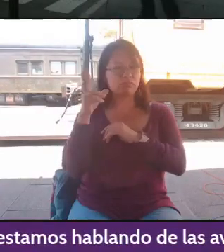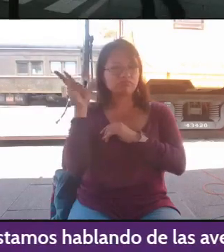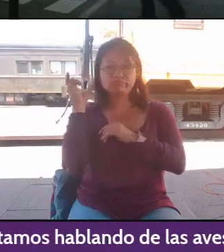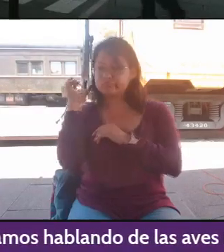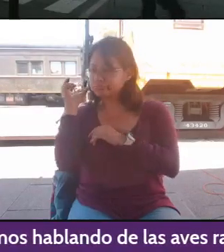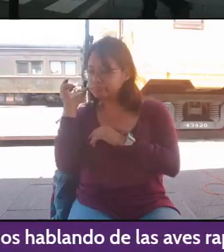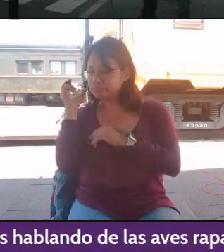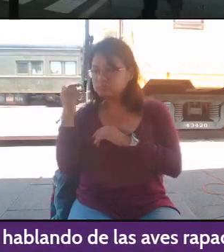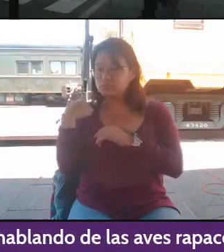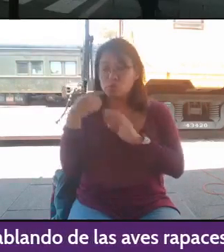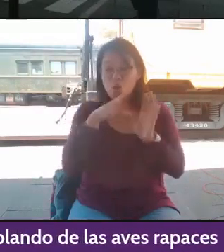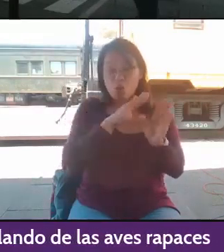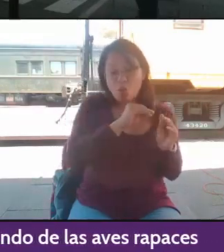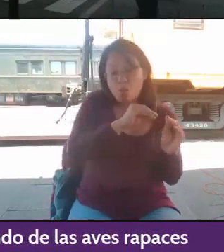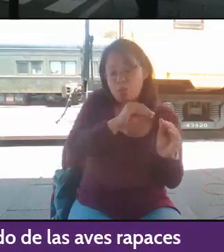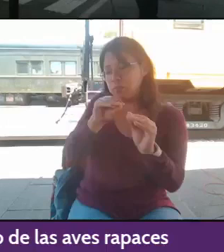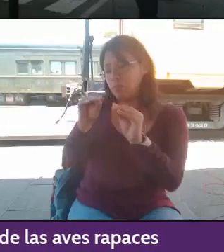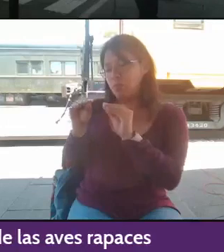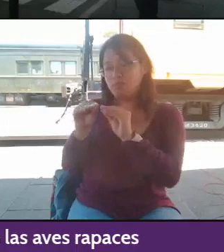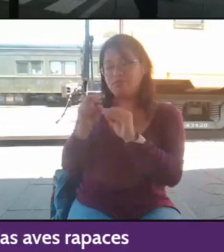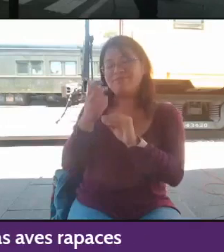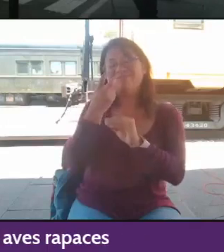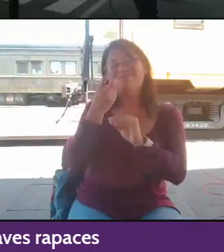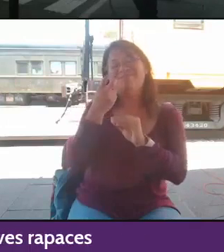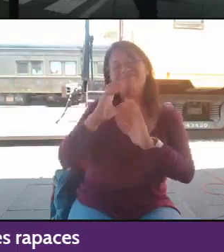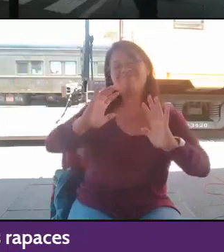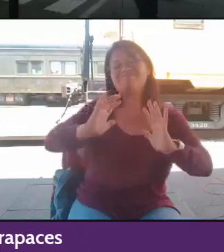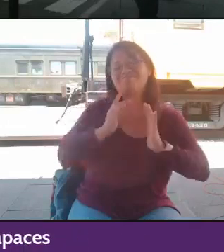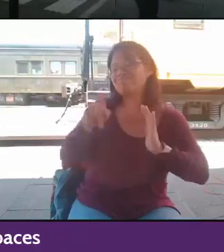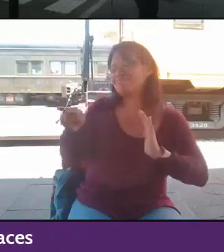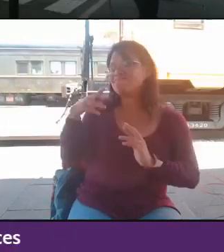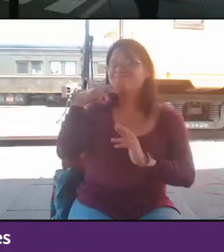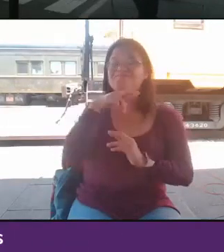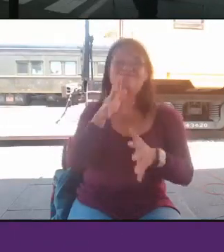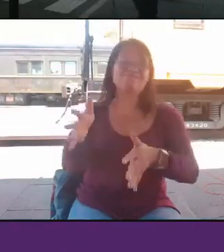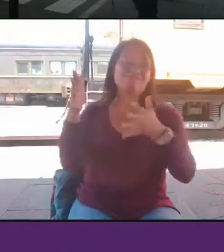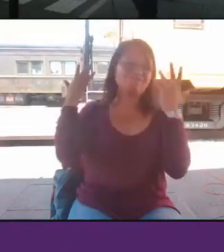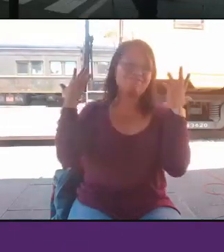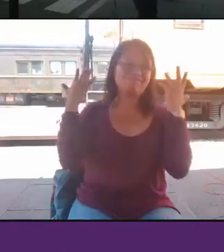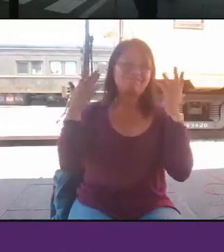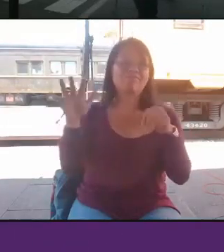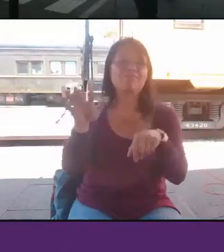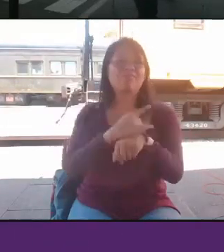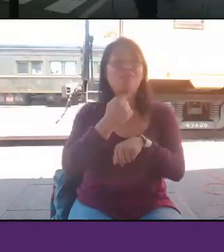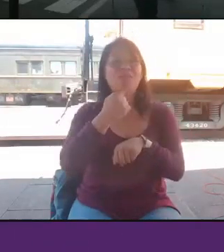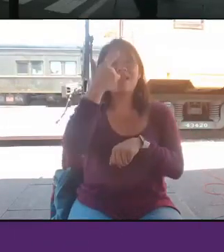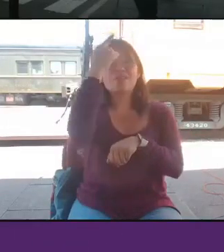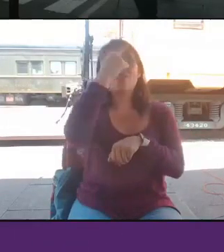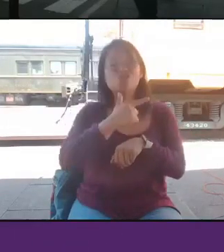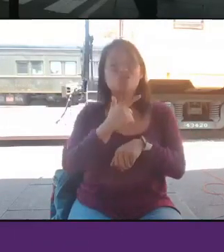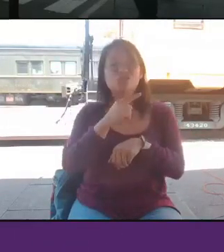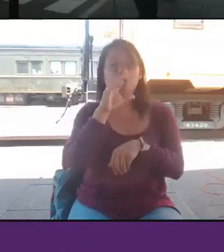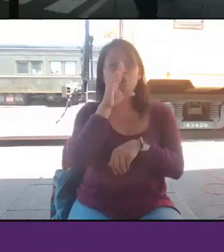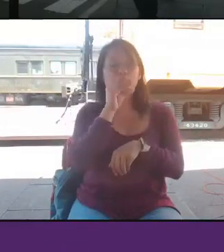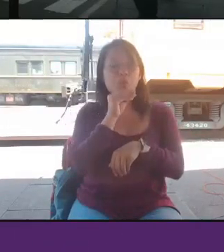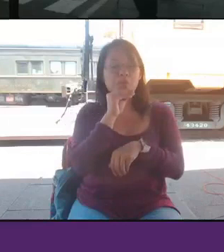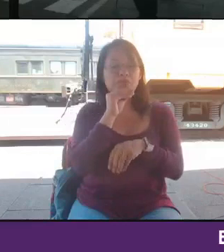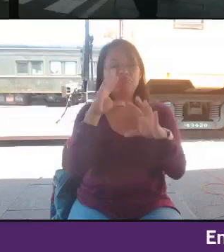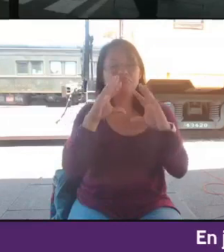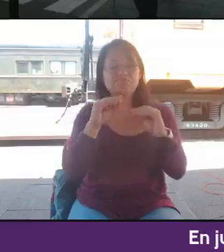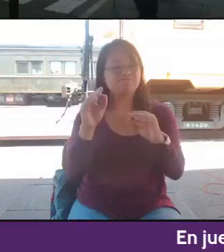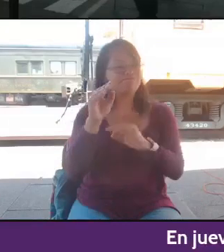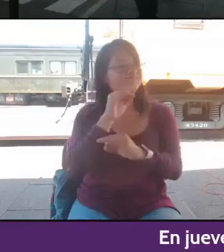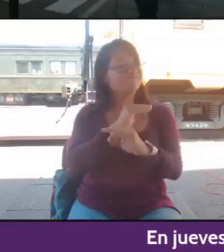volar, entonces el ruido que haría espantaría al ratón y ya no pude comer, más en la noche que es silencioso todo. Por eso desarrollaron la estrategia